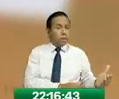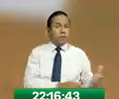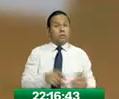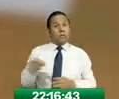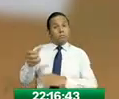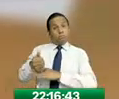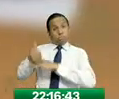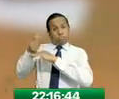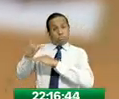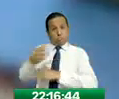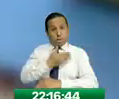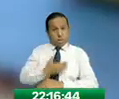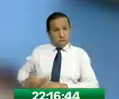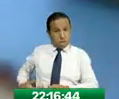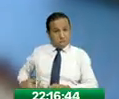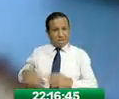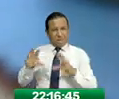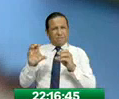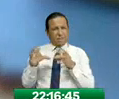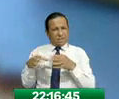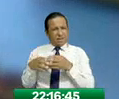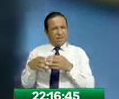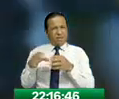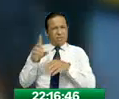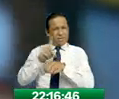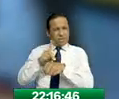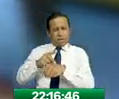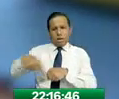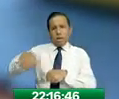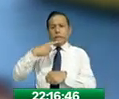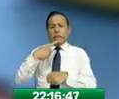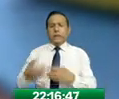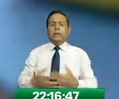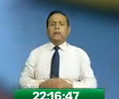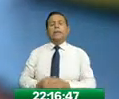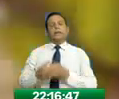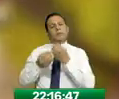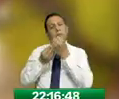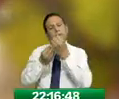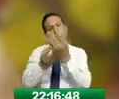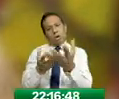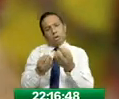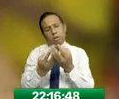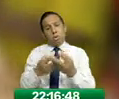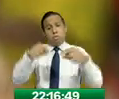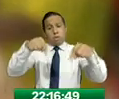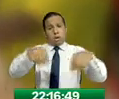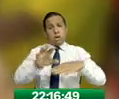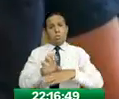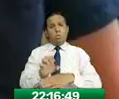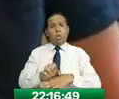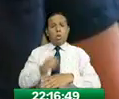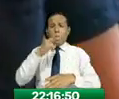de la Sociedad Ecuatoriana Médica de Pediatría del Ecuador, nos cuenta las causas actuales que enfrenta la niñez en el país. La situación de los niños es